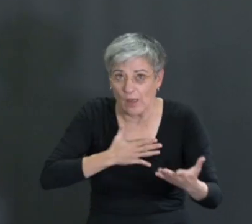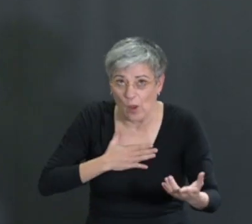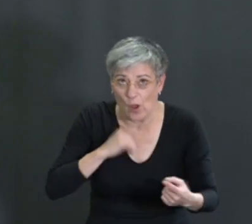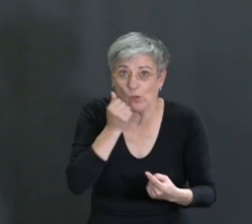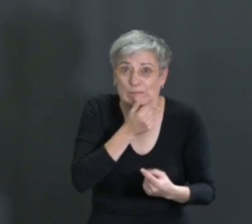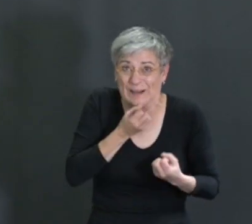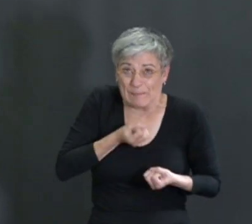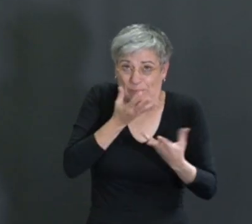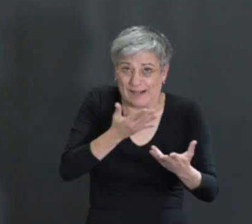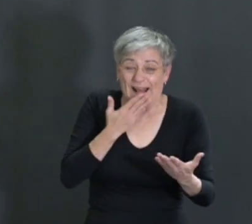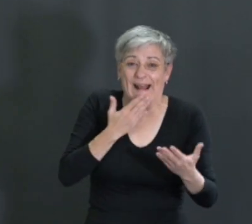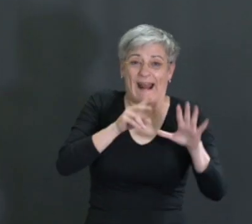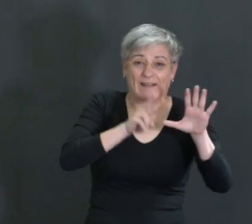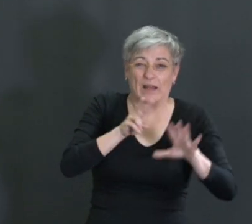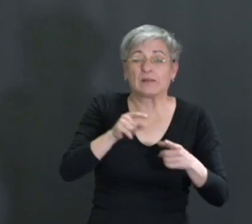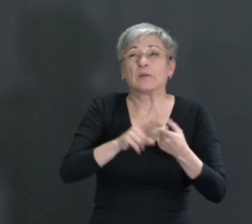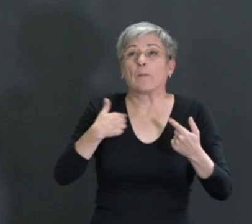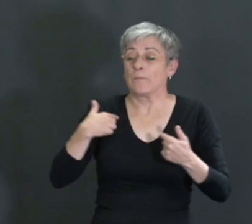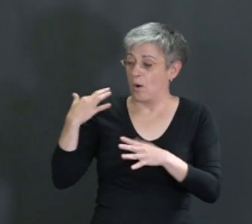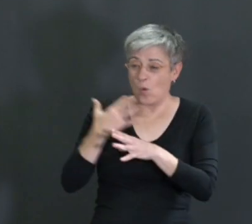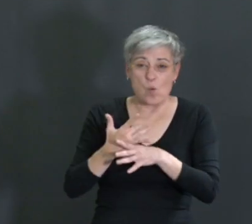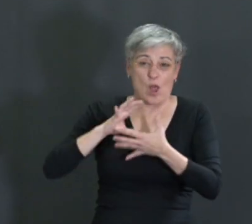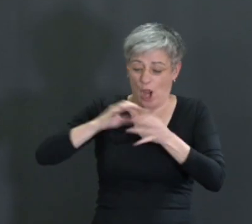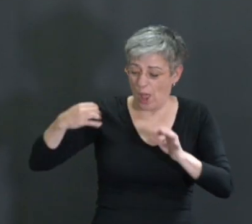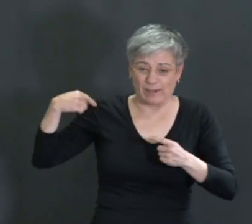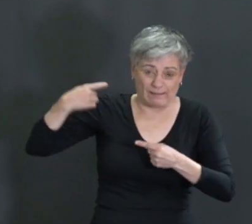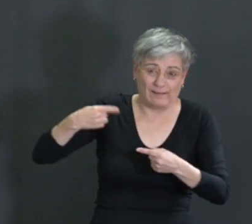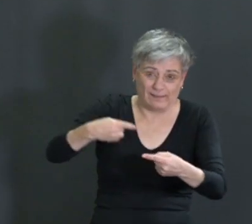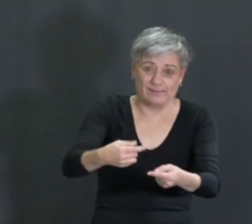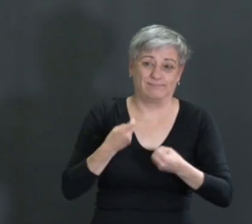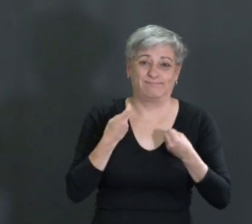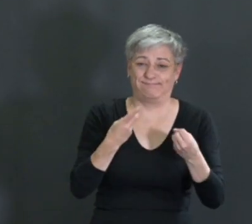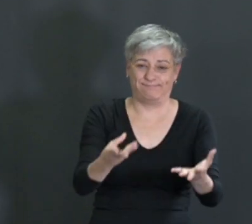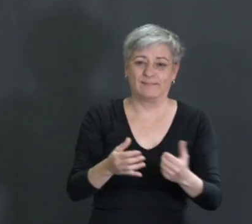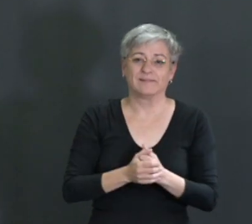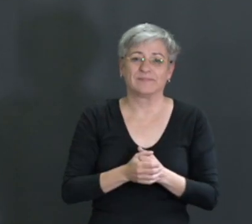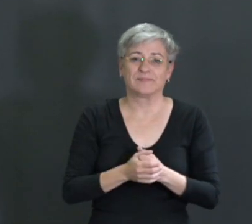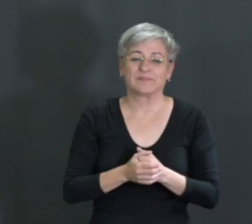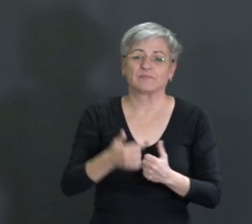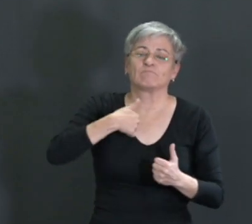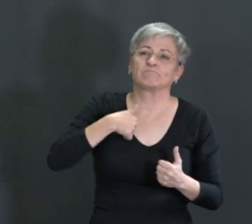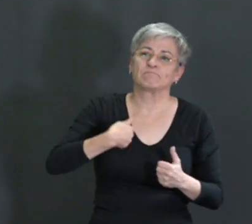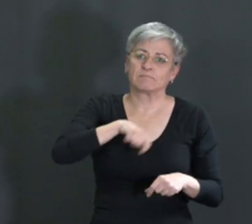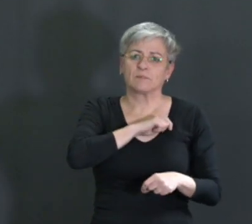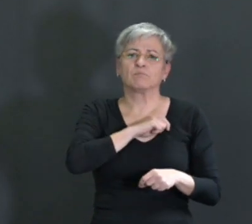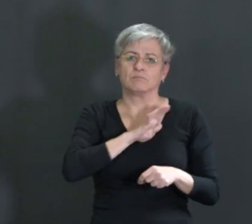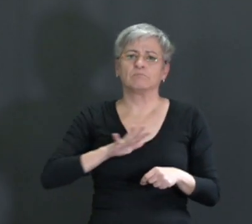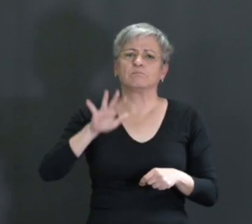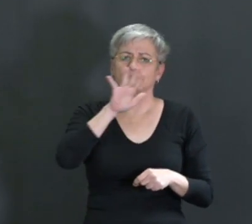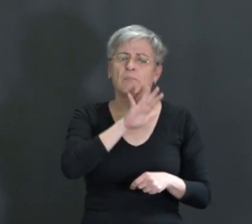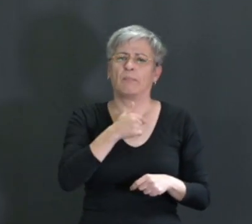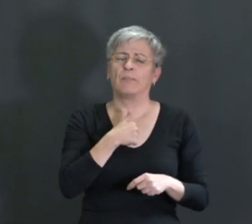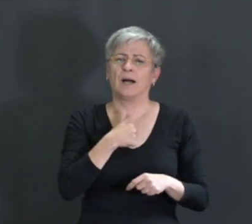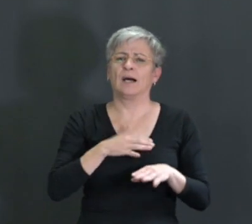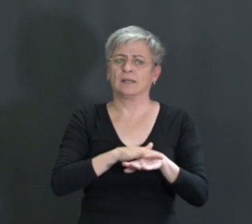confesado todos los juegos que llevo encima. Yo creo que vamos, España, el Estado español es una sociedad